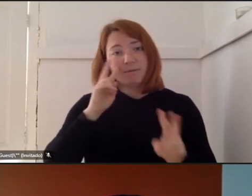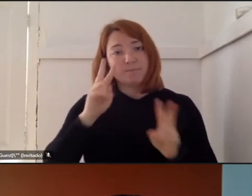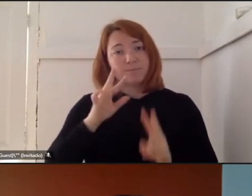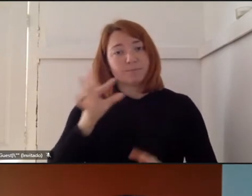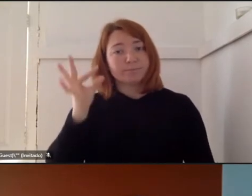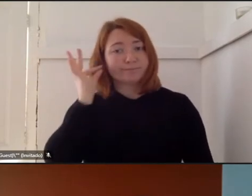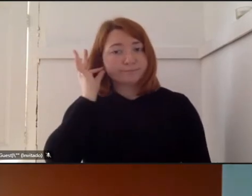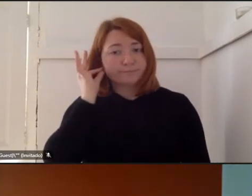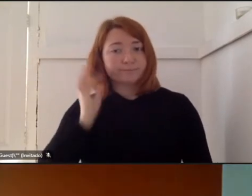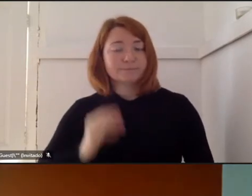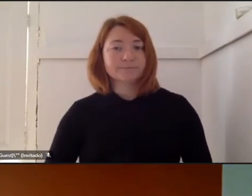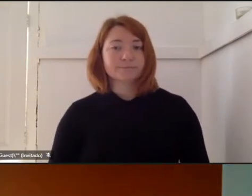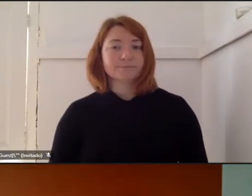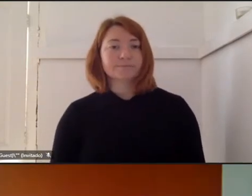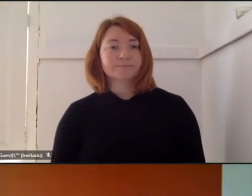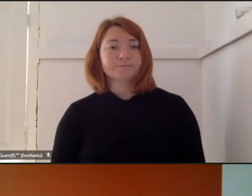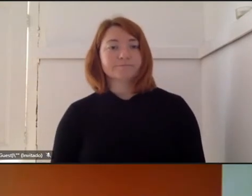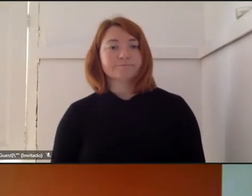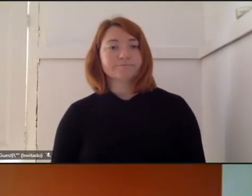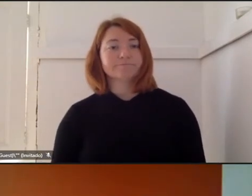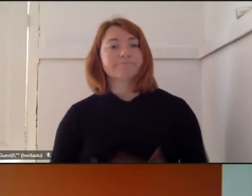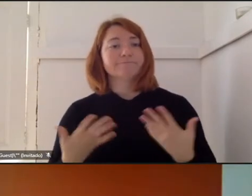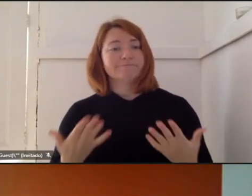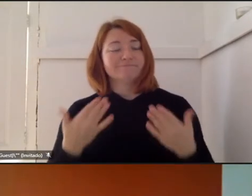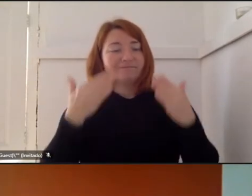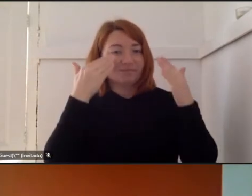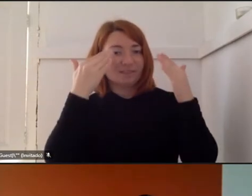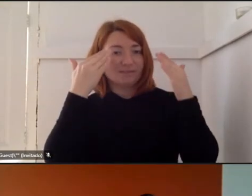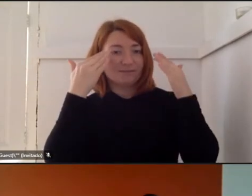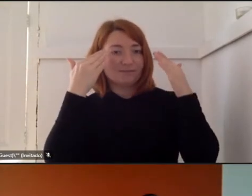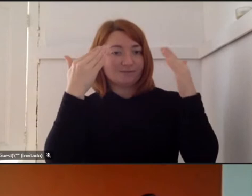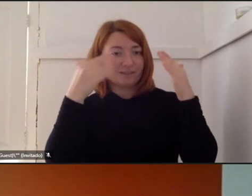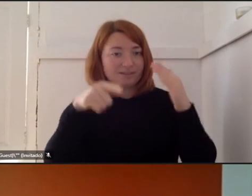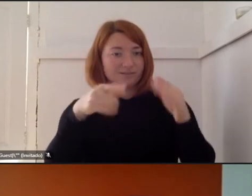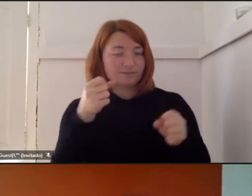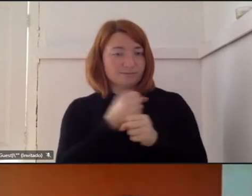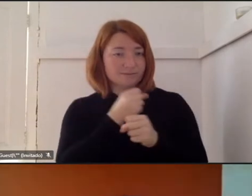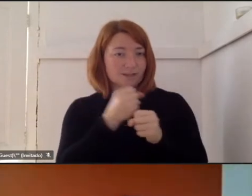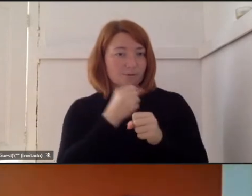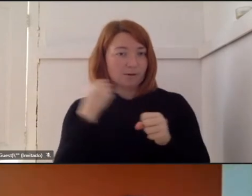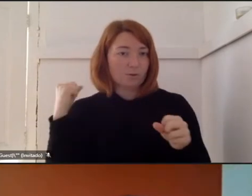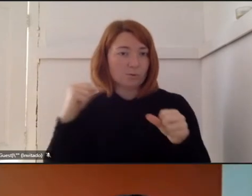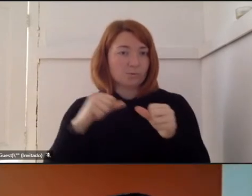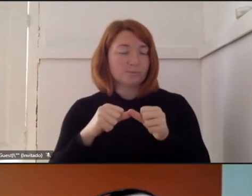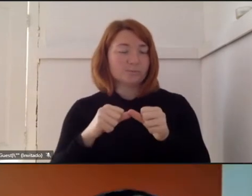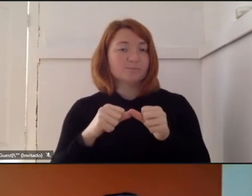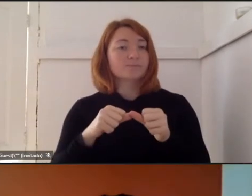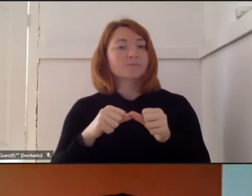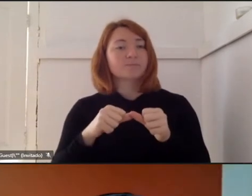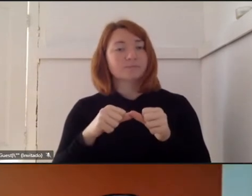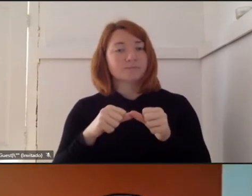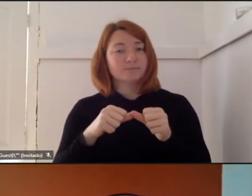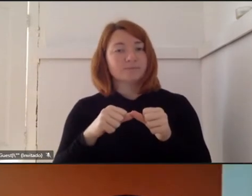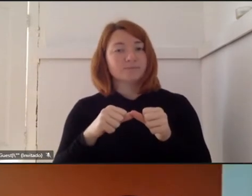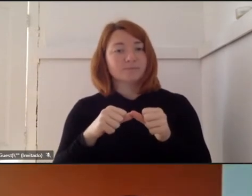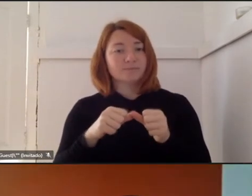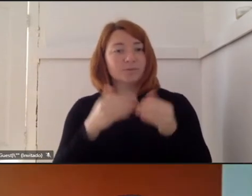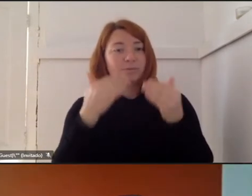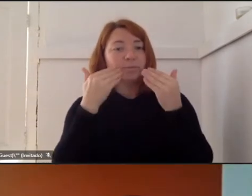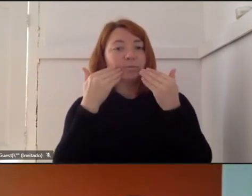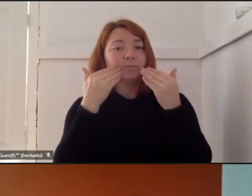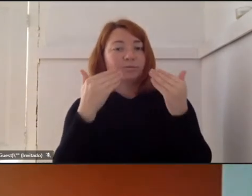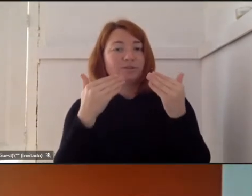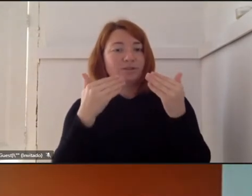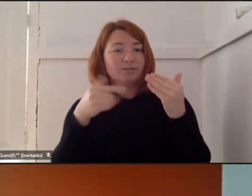Pues, Encina, felicidades por tu trabajo. Claro. Felicidades por tu trabajo. Muchas gracias por